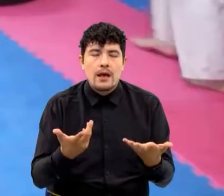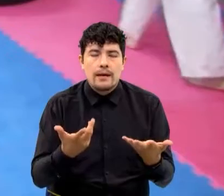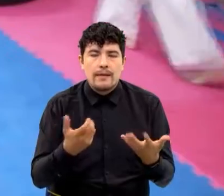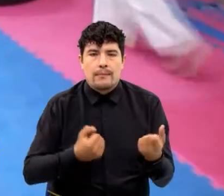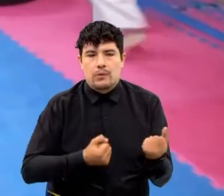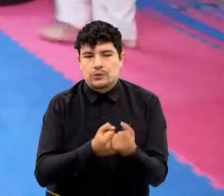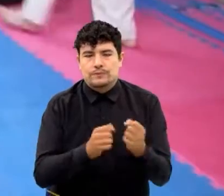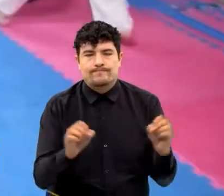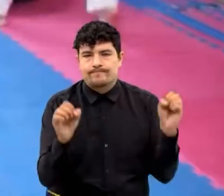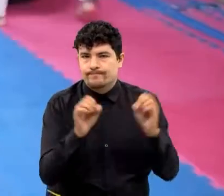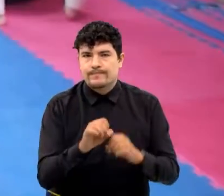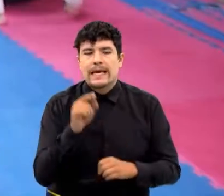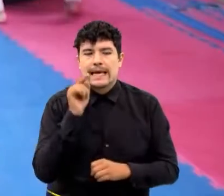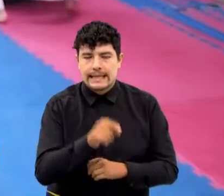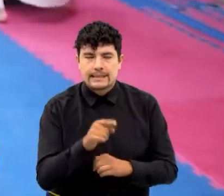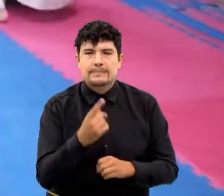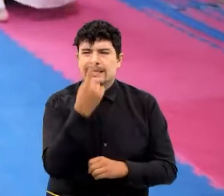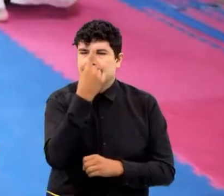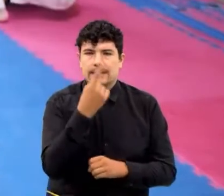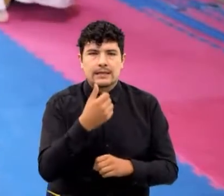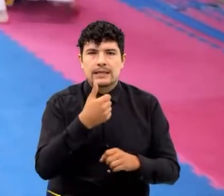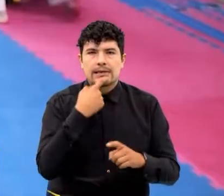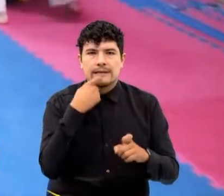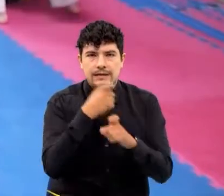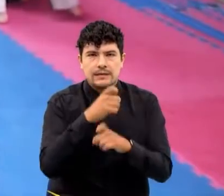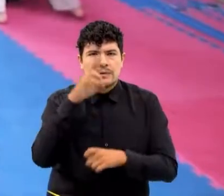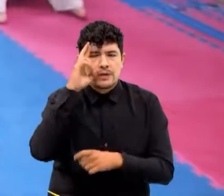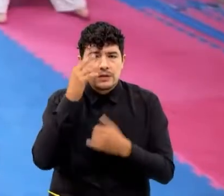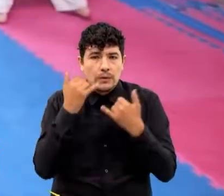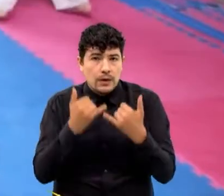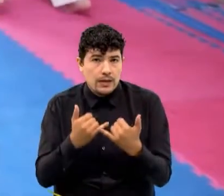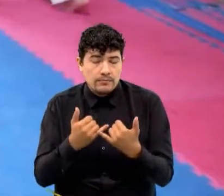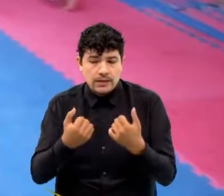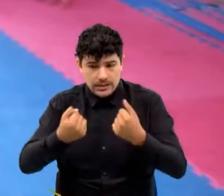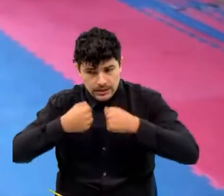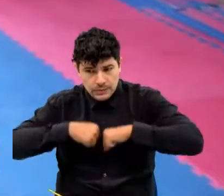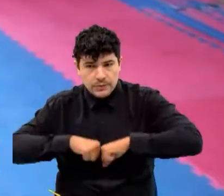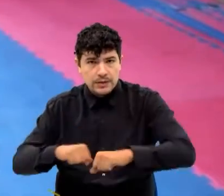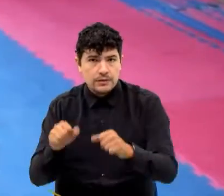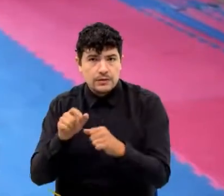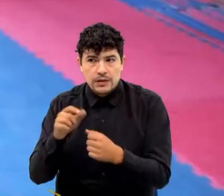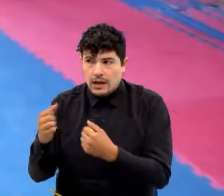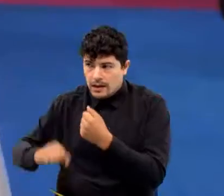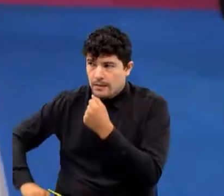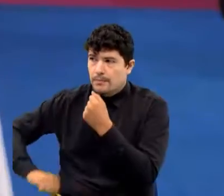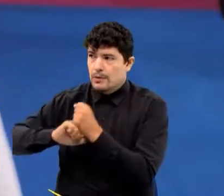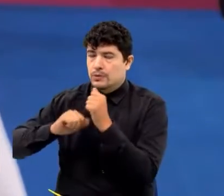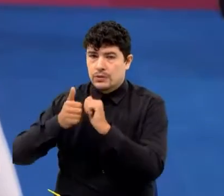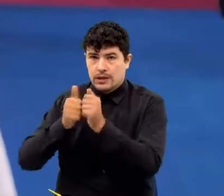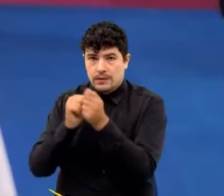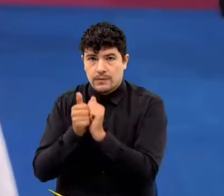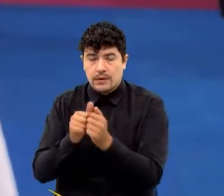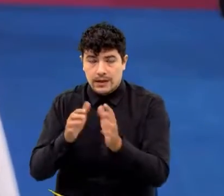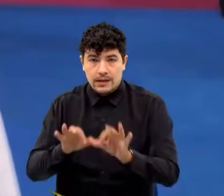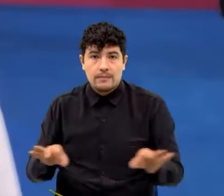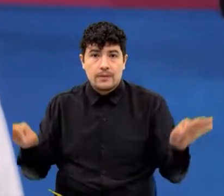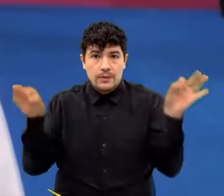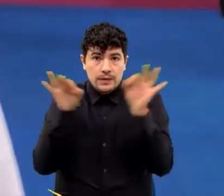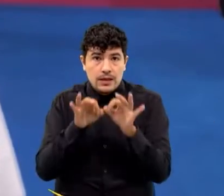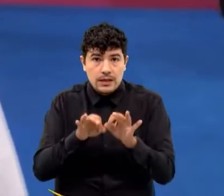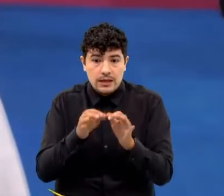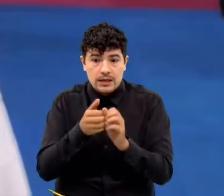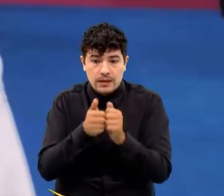esta situación, siguen entregando medallas al departamento. Que por favor se vinculen a la parte deportiva, que es de suma importancia sacar